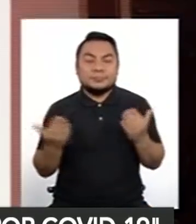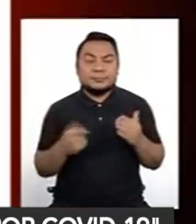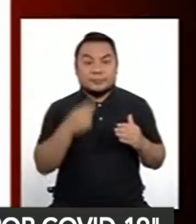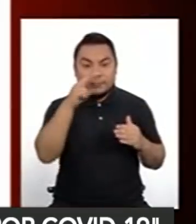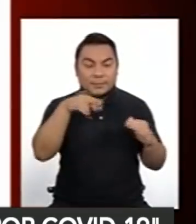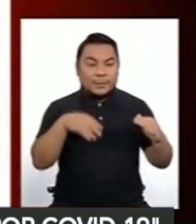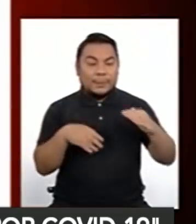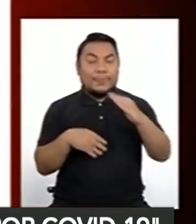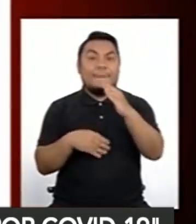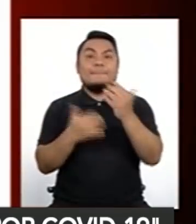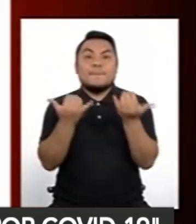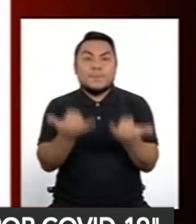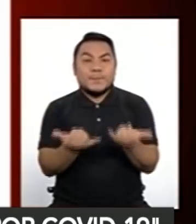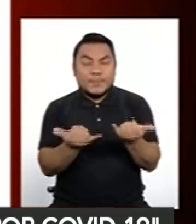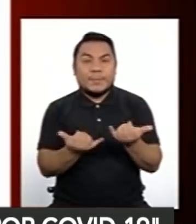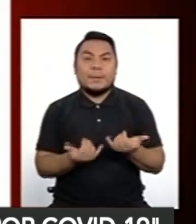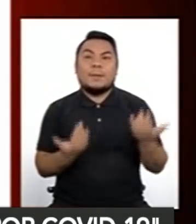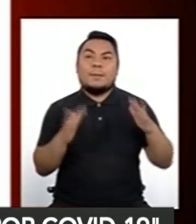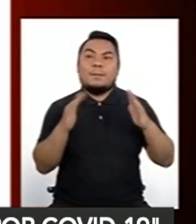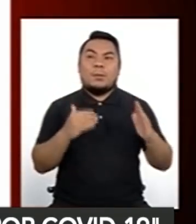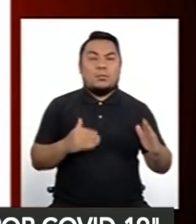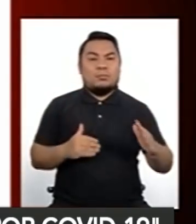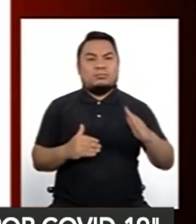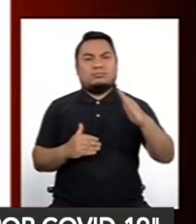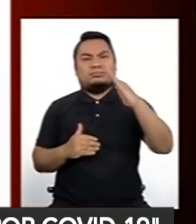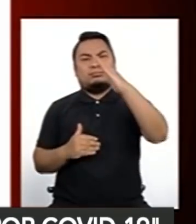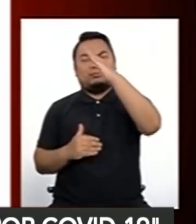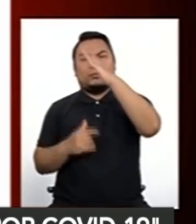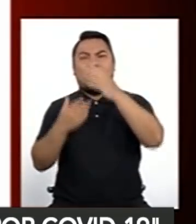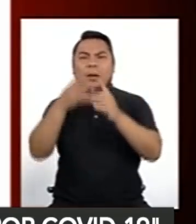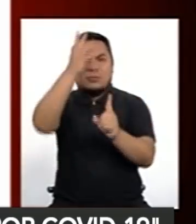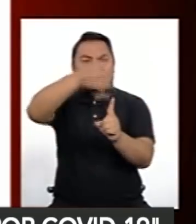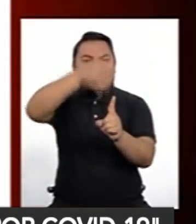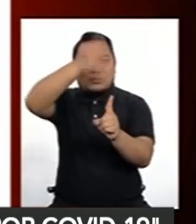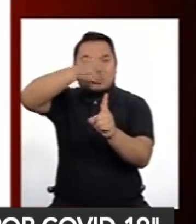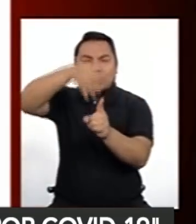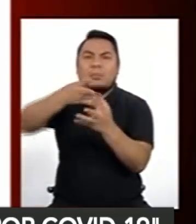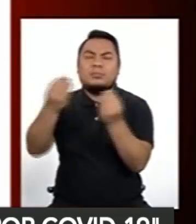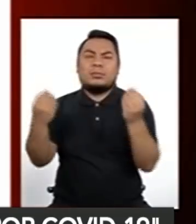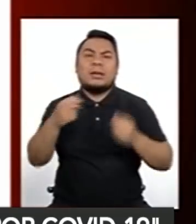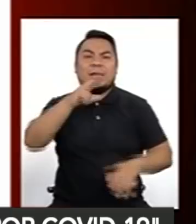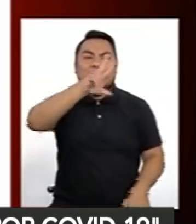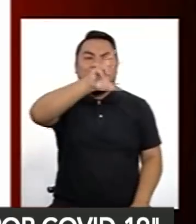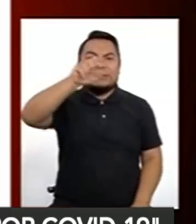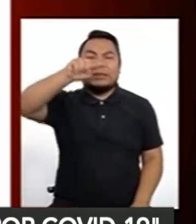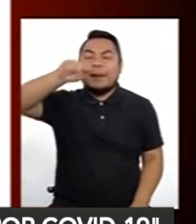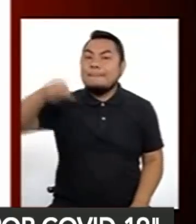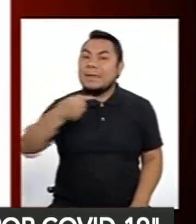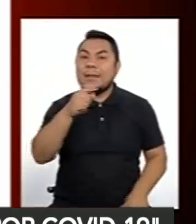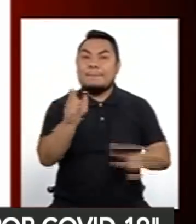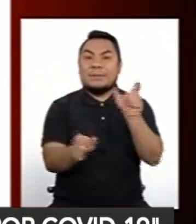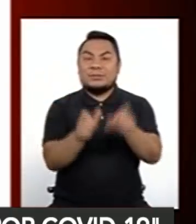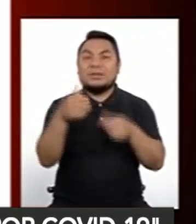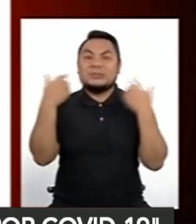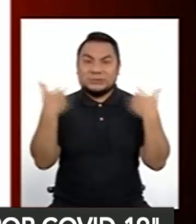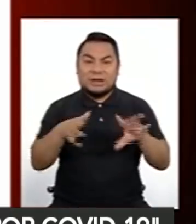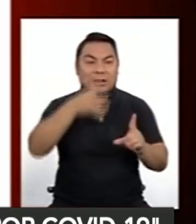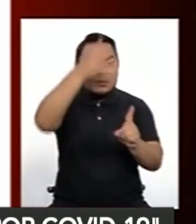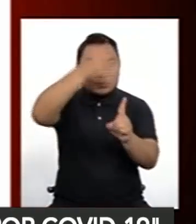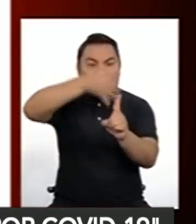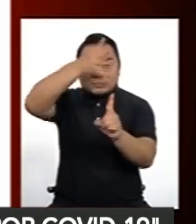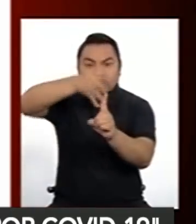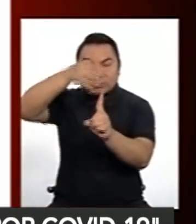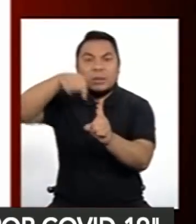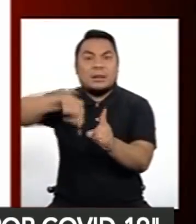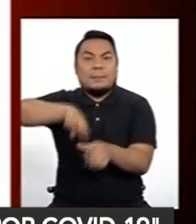llegando hoy día a estar bordeando ya las 300.000 personas que han sido muestreadas en el